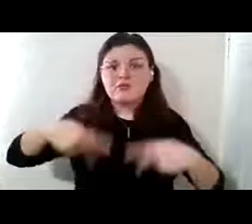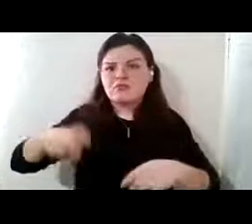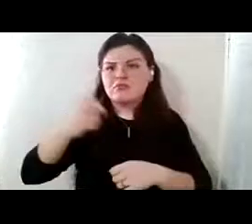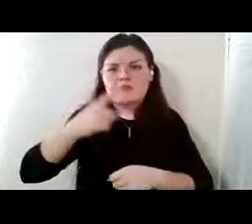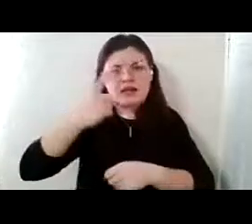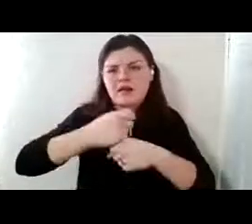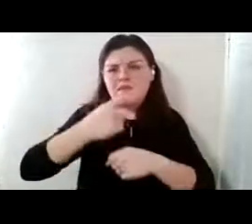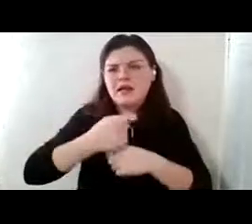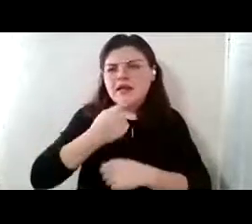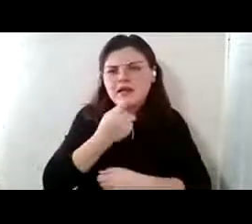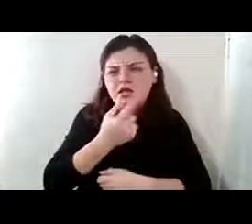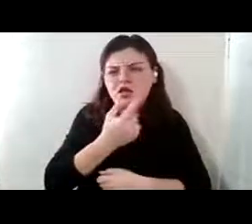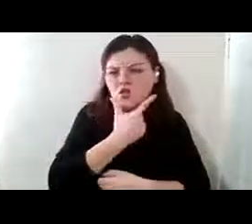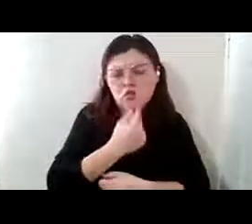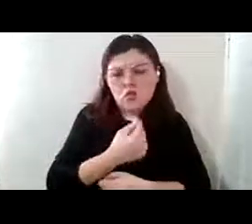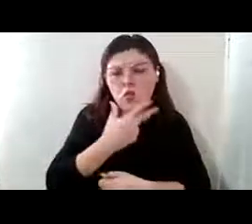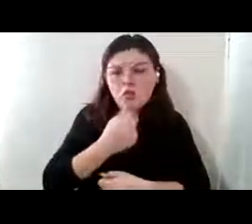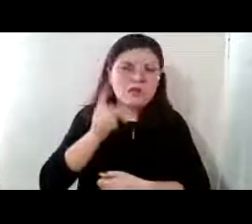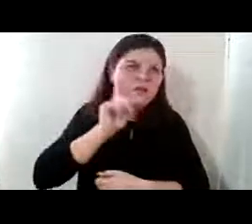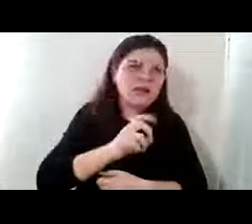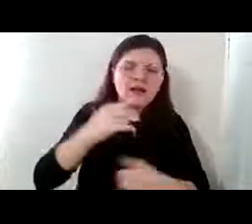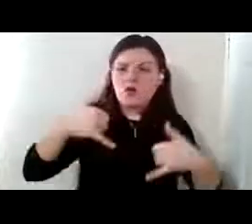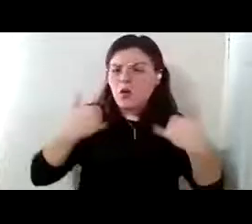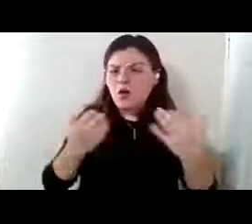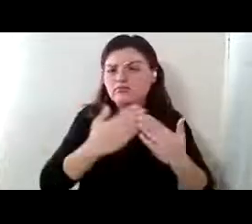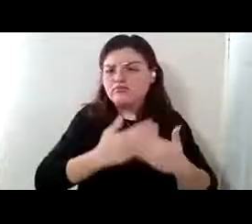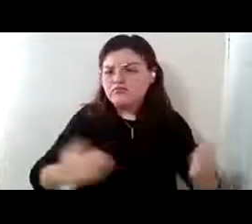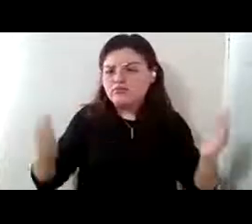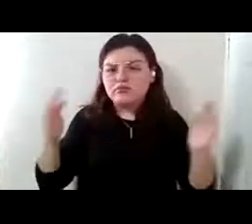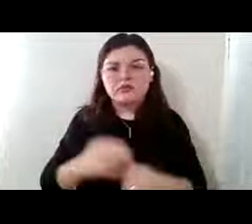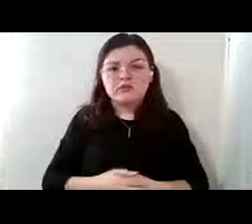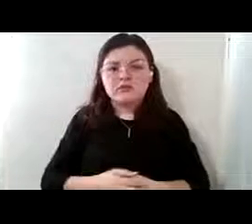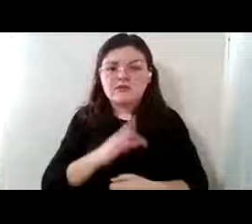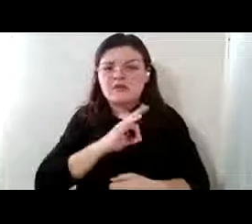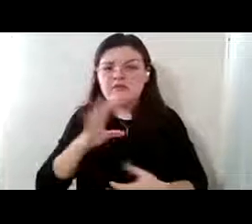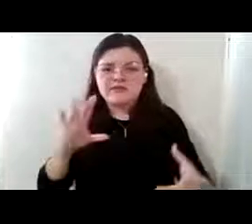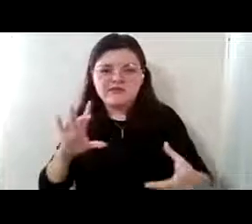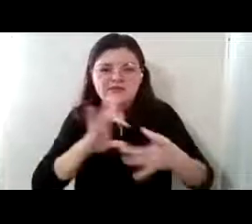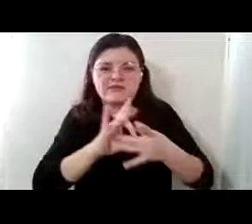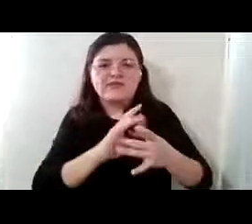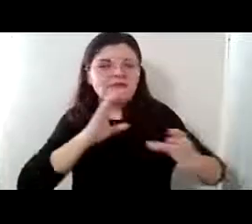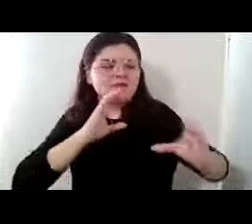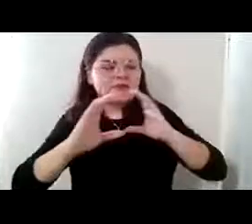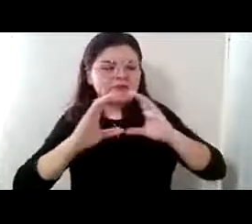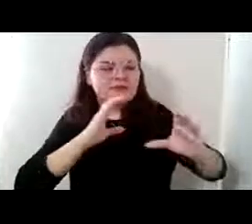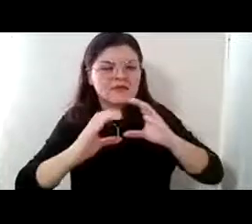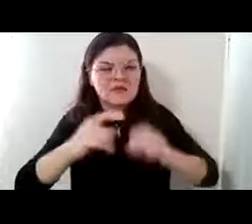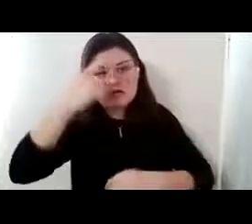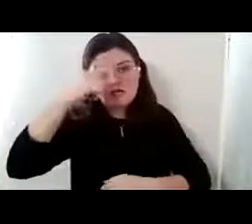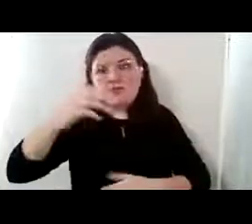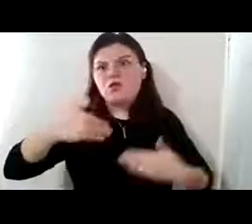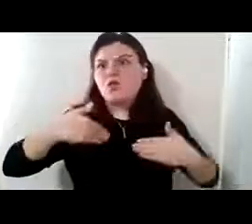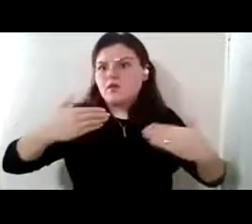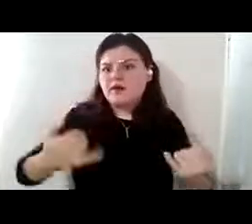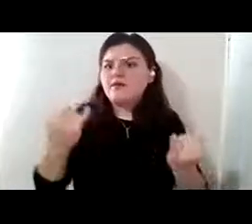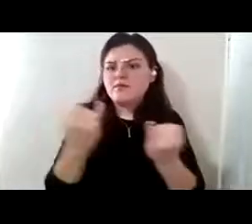infancia de niños, niñas y adolescentes y que nos permite poder establecer vínculos de comunicación y de confianza a